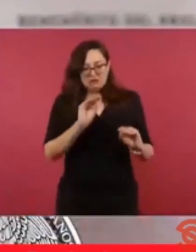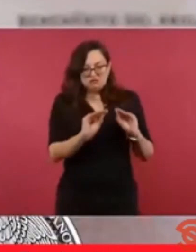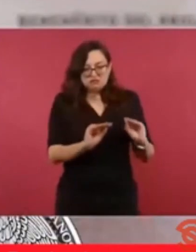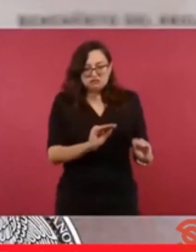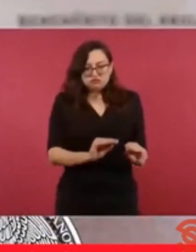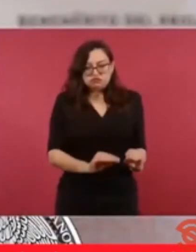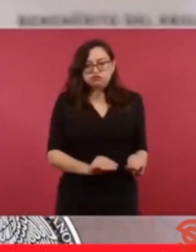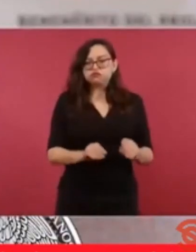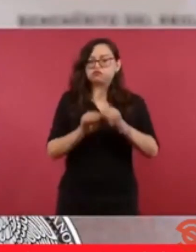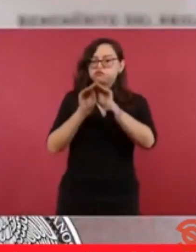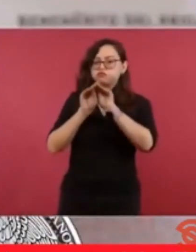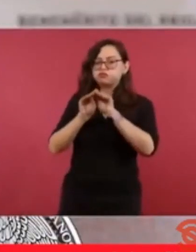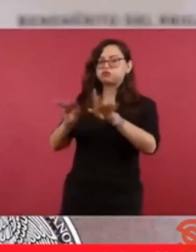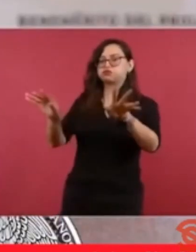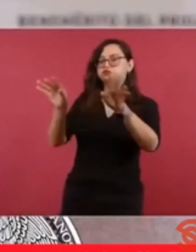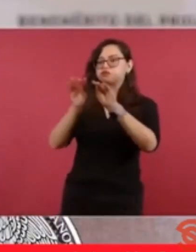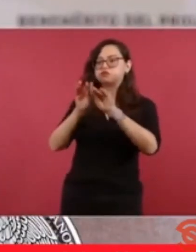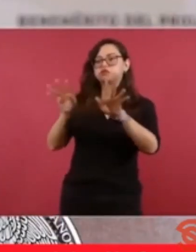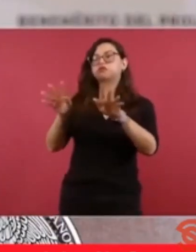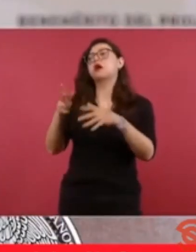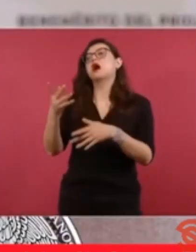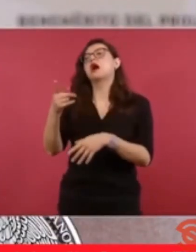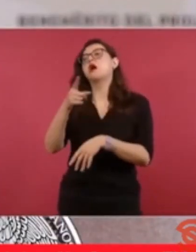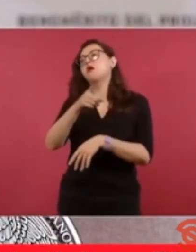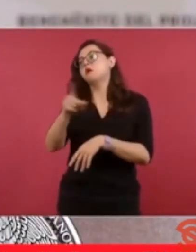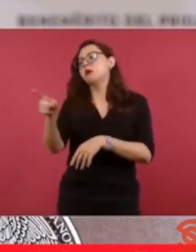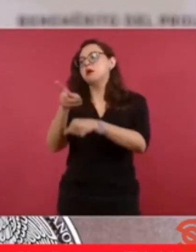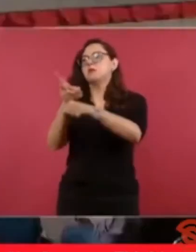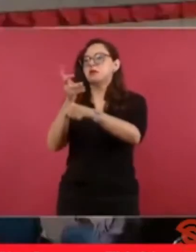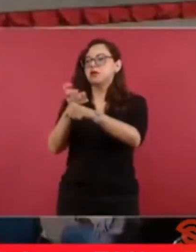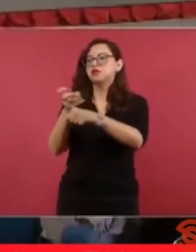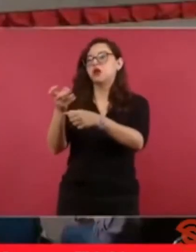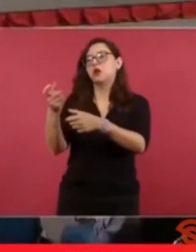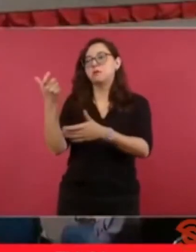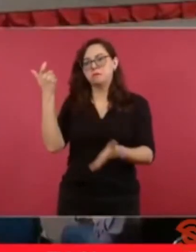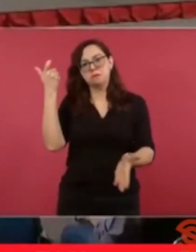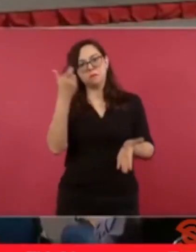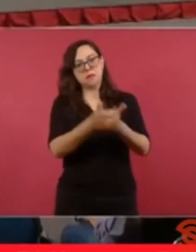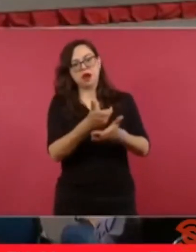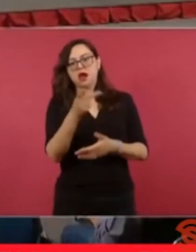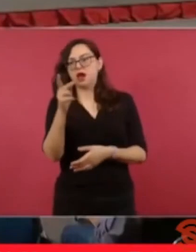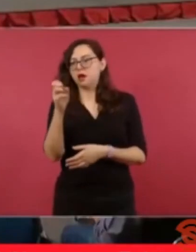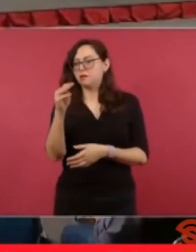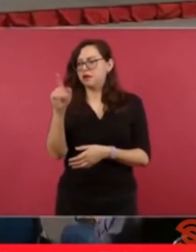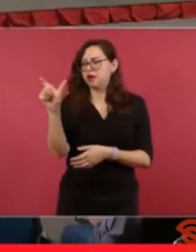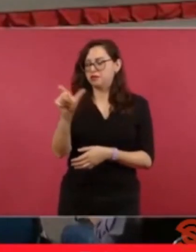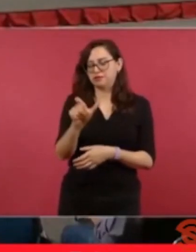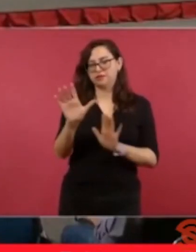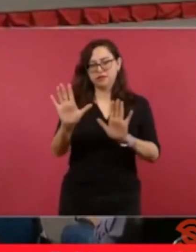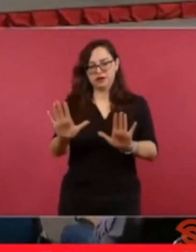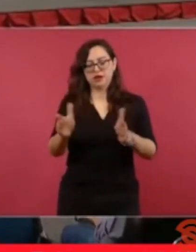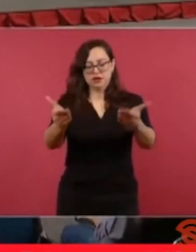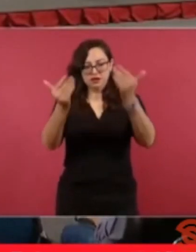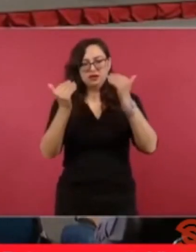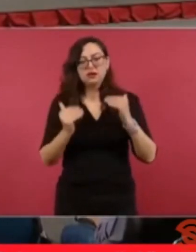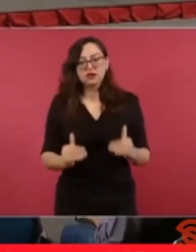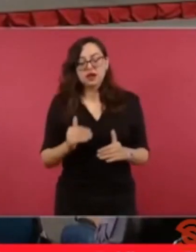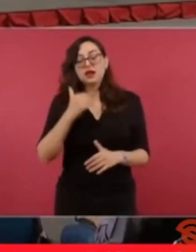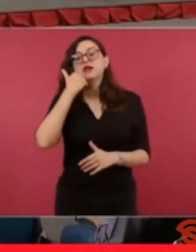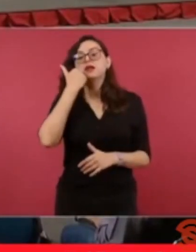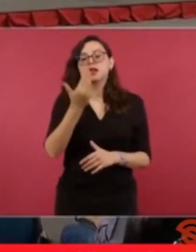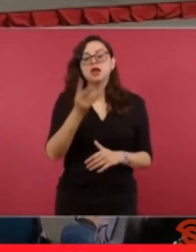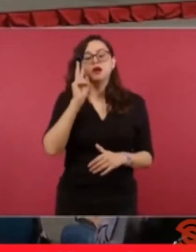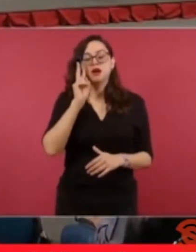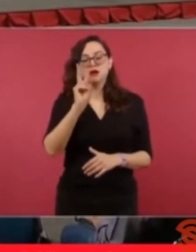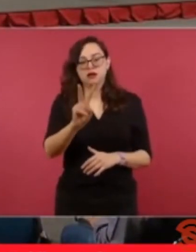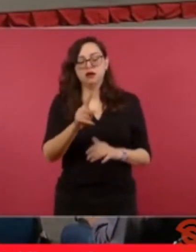de México invirtiera en Pemex, lo que es absolutamente falso. Pero vamos a informar qué es una deepfake, que es un video, imagen o